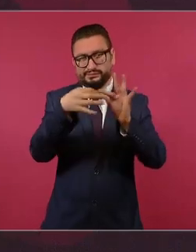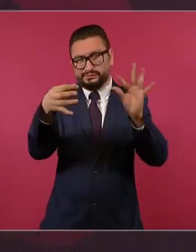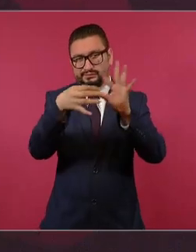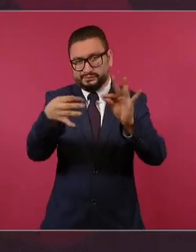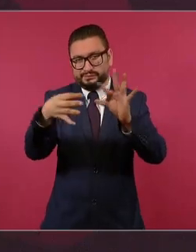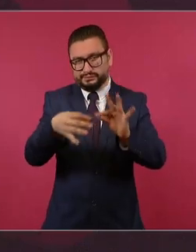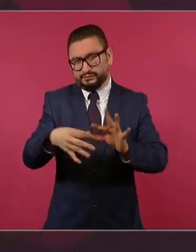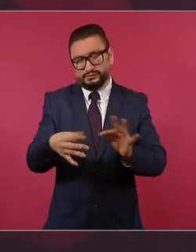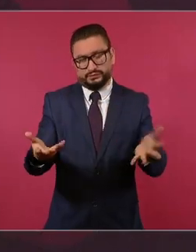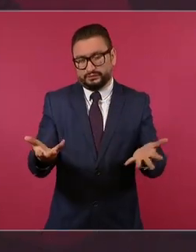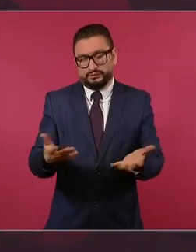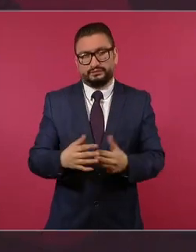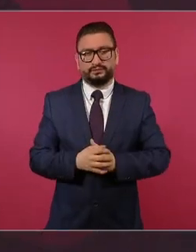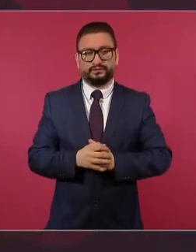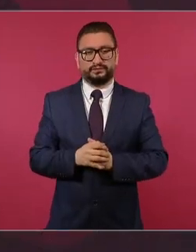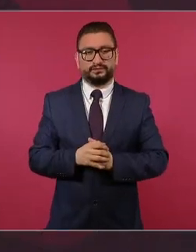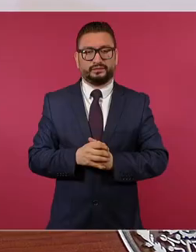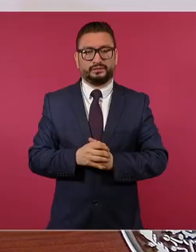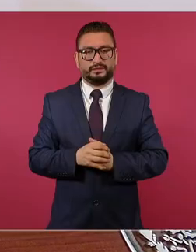diciéndolo.